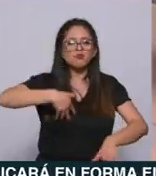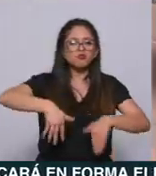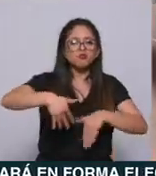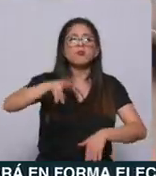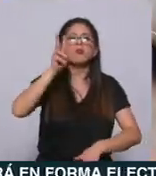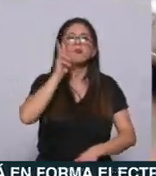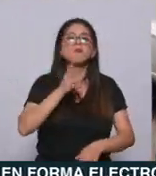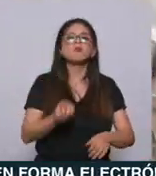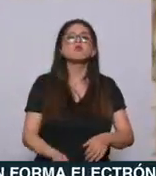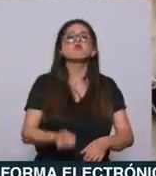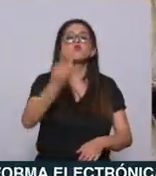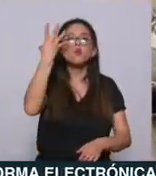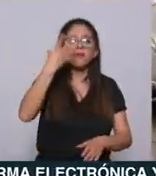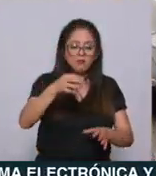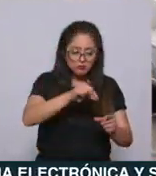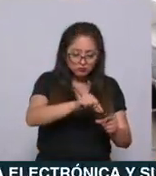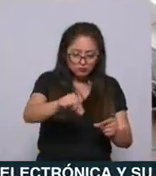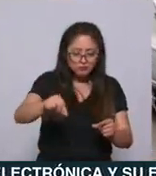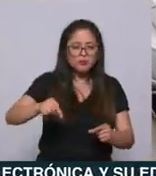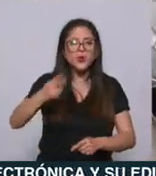encontramos.